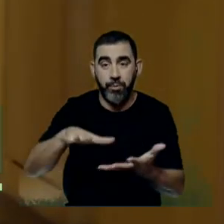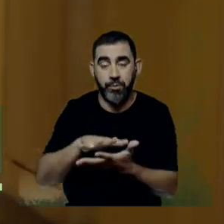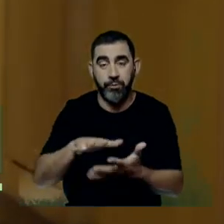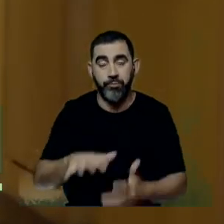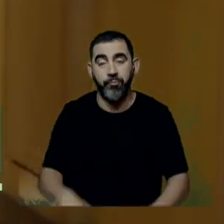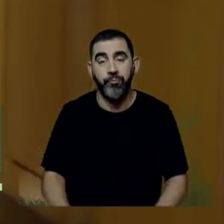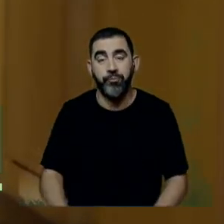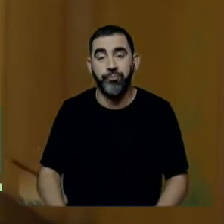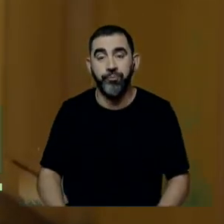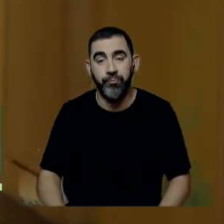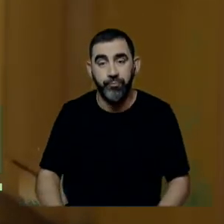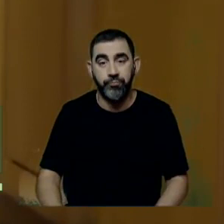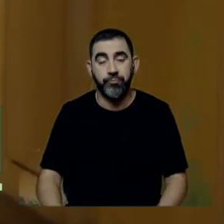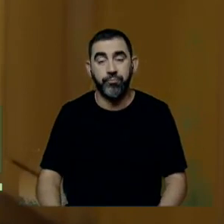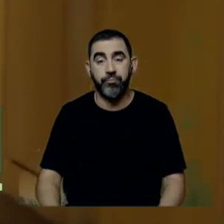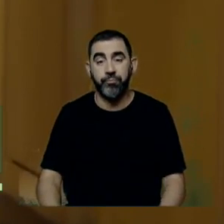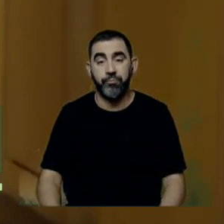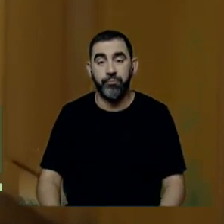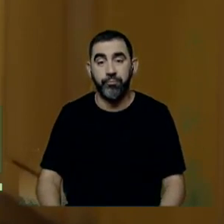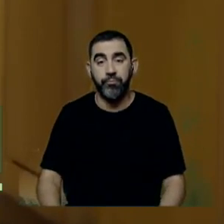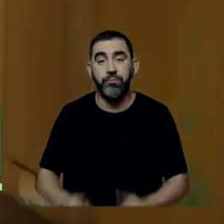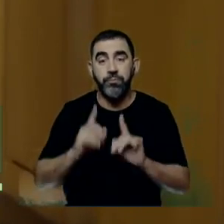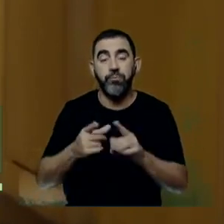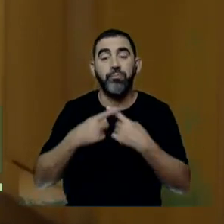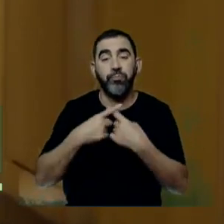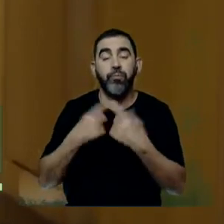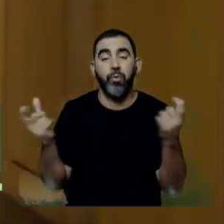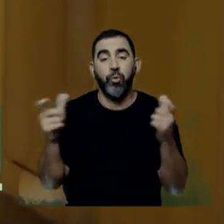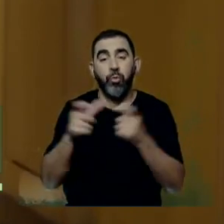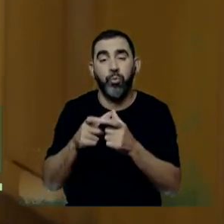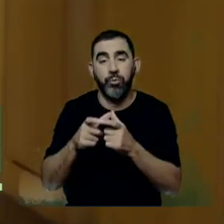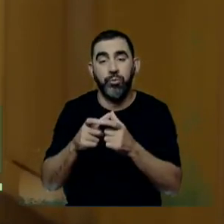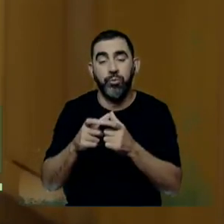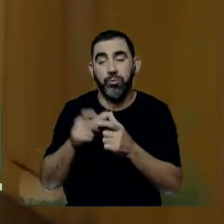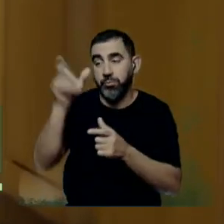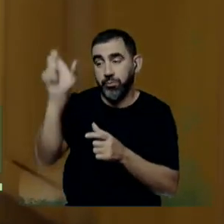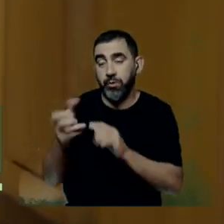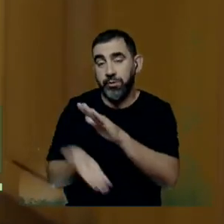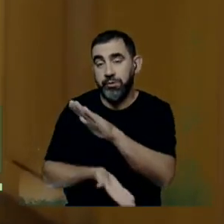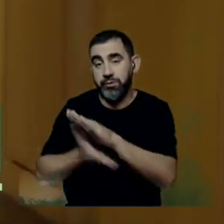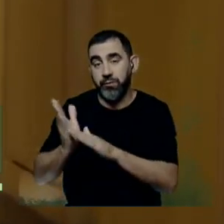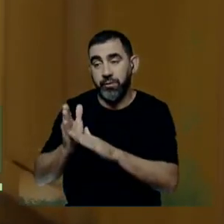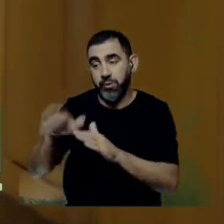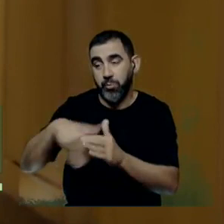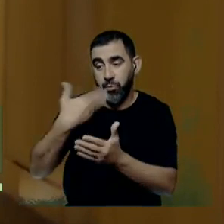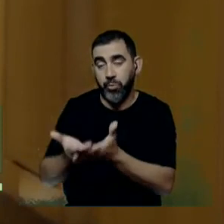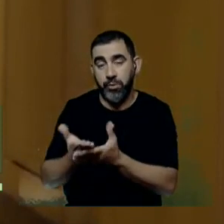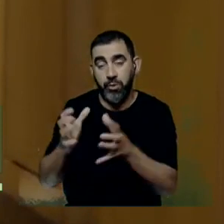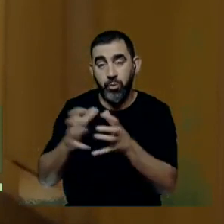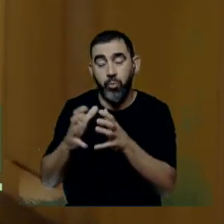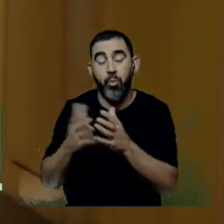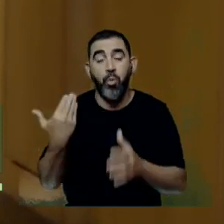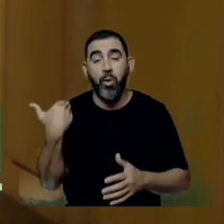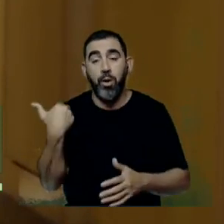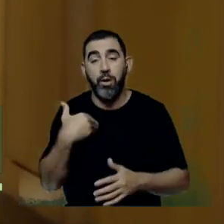sino plantear que esto tenía que ir a tratamiento en una comisión, esto de que Olmedo dé un paso al costado, que era lo que estaba planteando la delegación